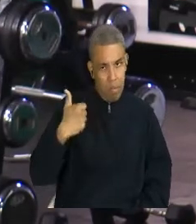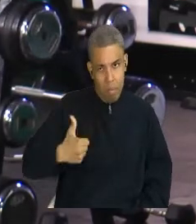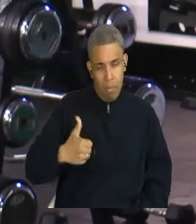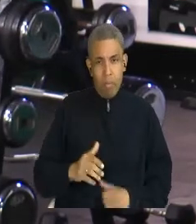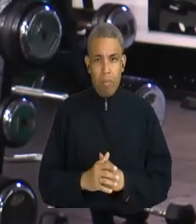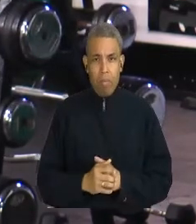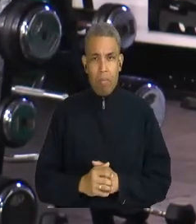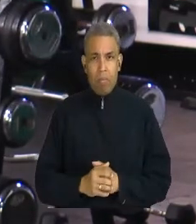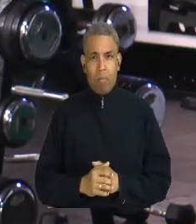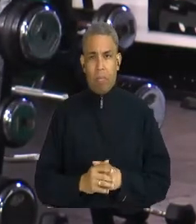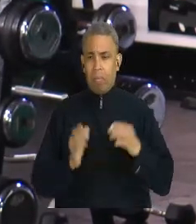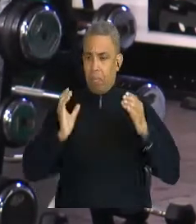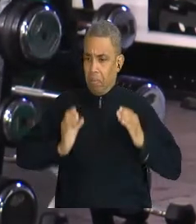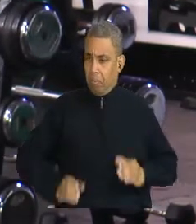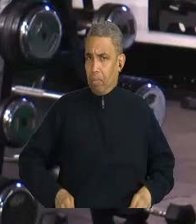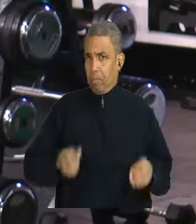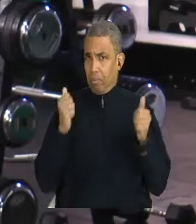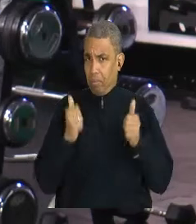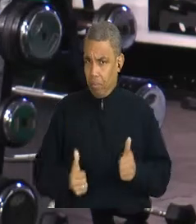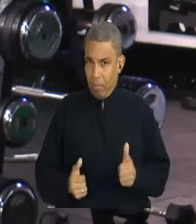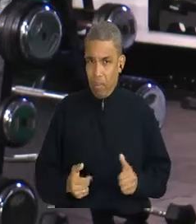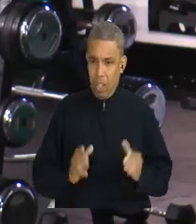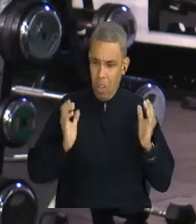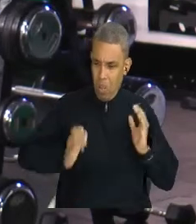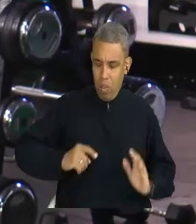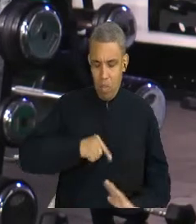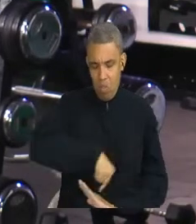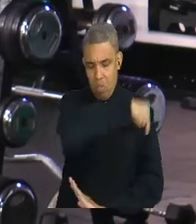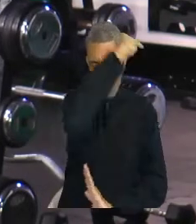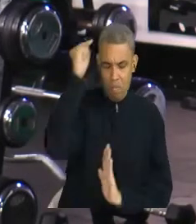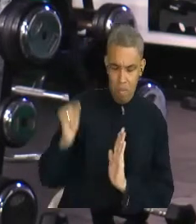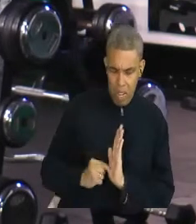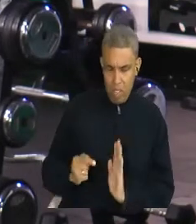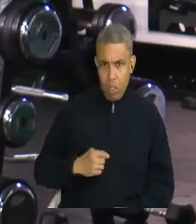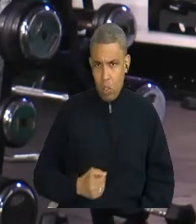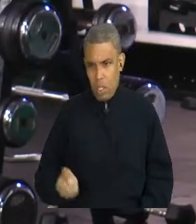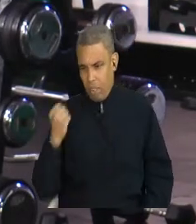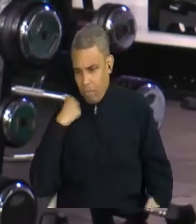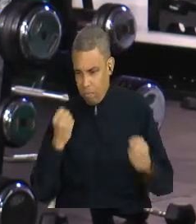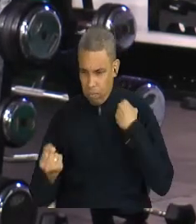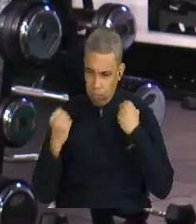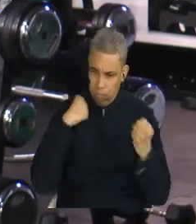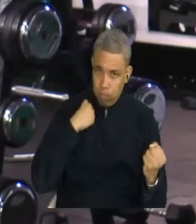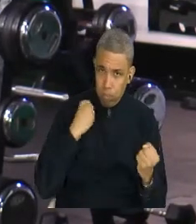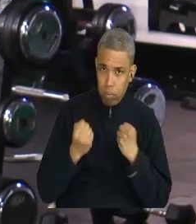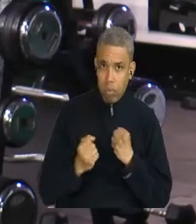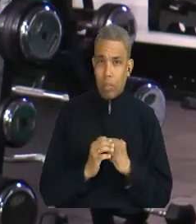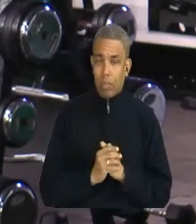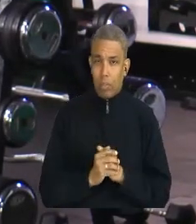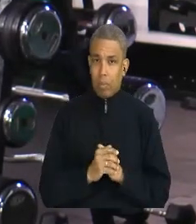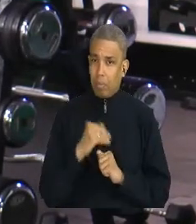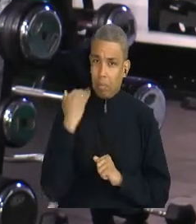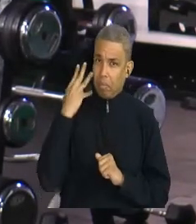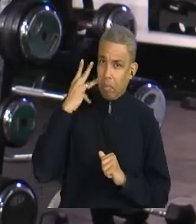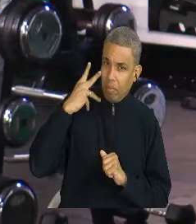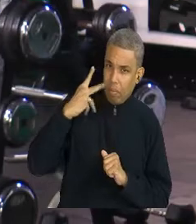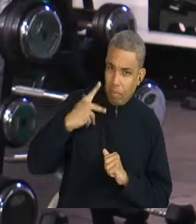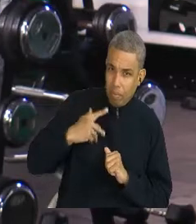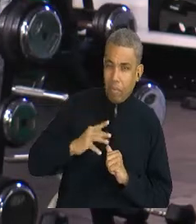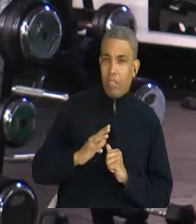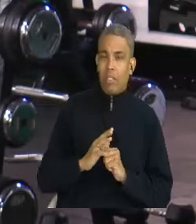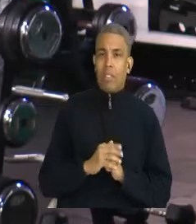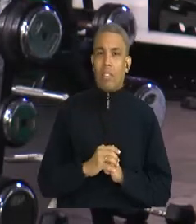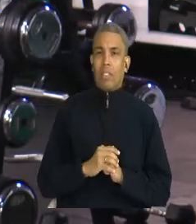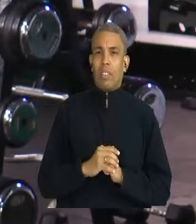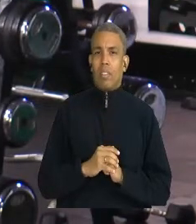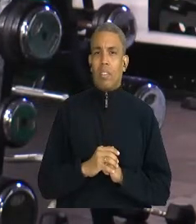se complementaría un buen entrenamiento para todo el cuerpo. Aún así, los demás días es donde se